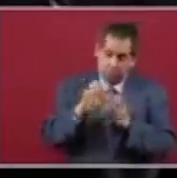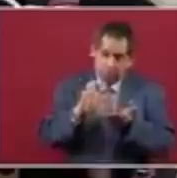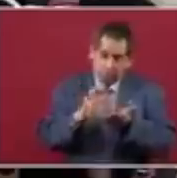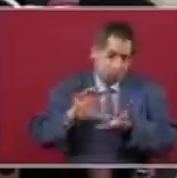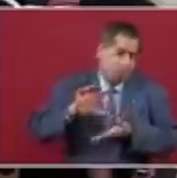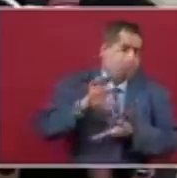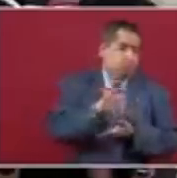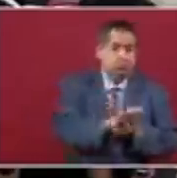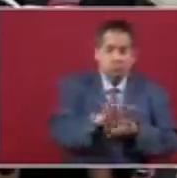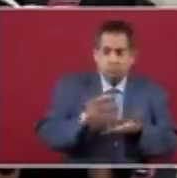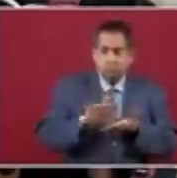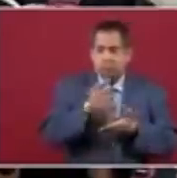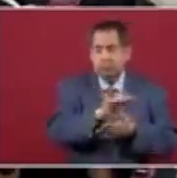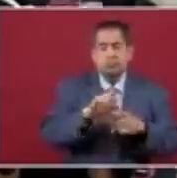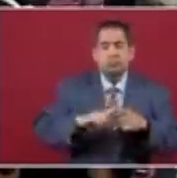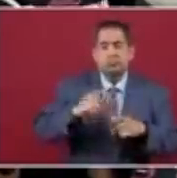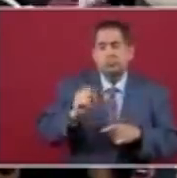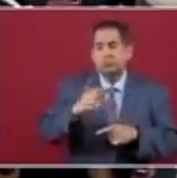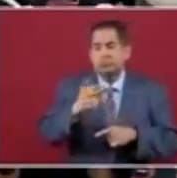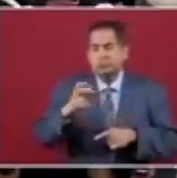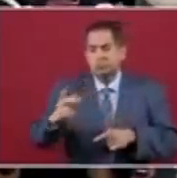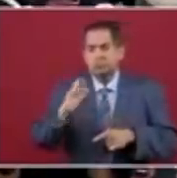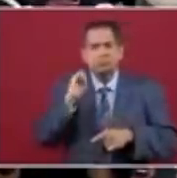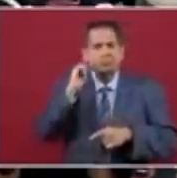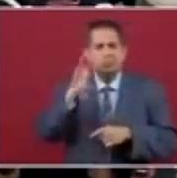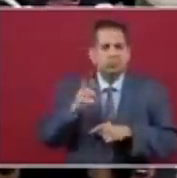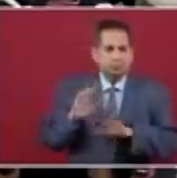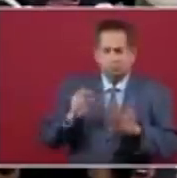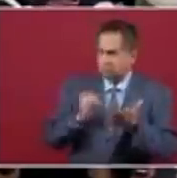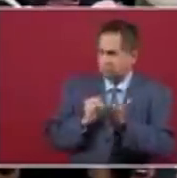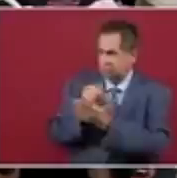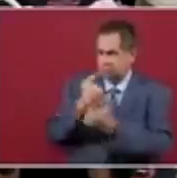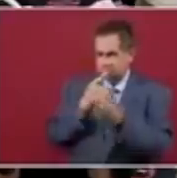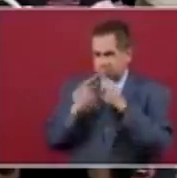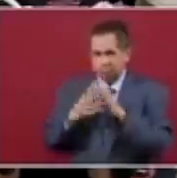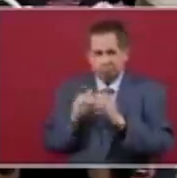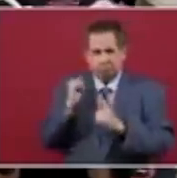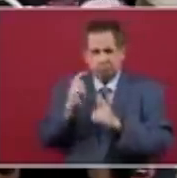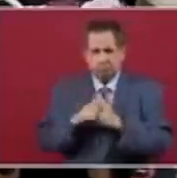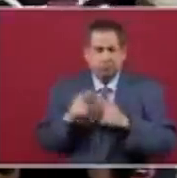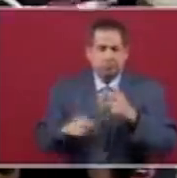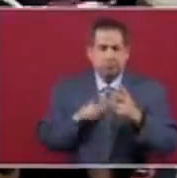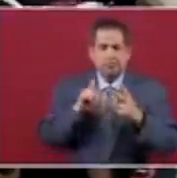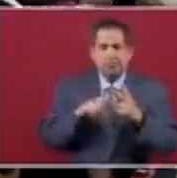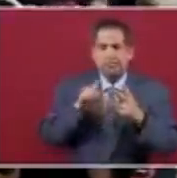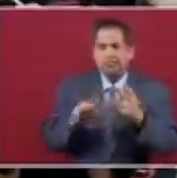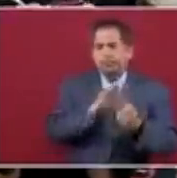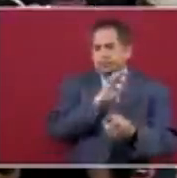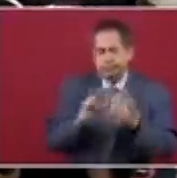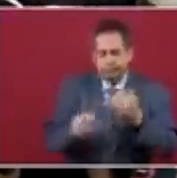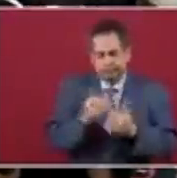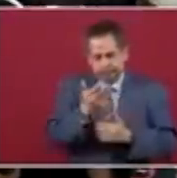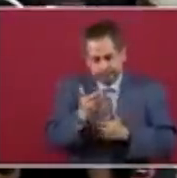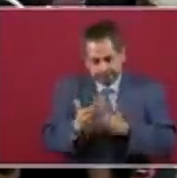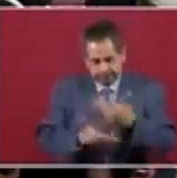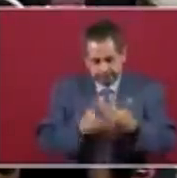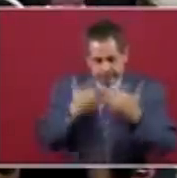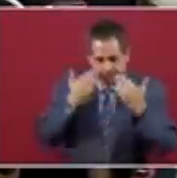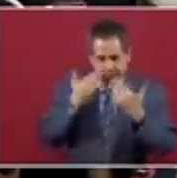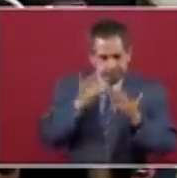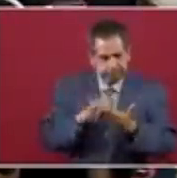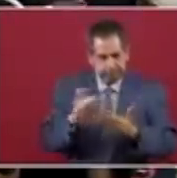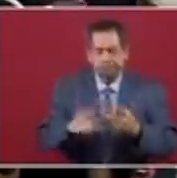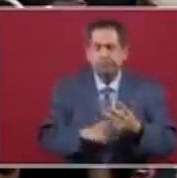buena parte la Secretaría de Hacienda. Preguntar si hay una determinación al respecto. Y la tercera y última, si es tan amable, señor